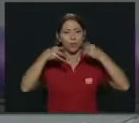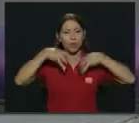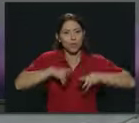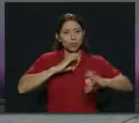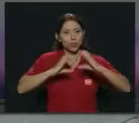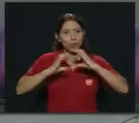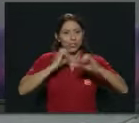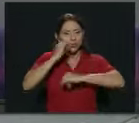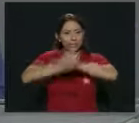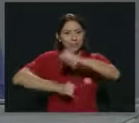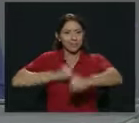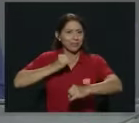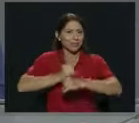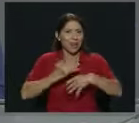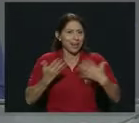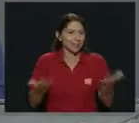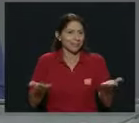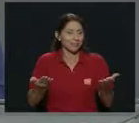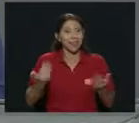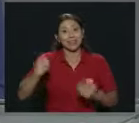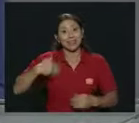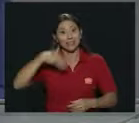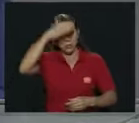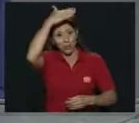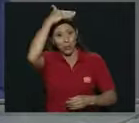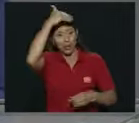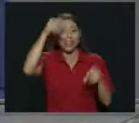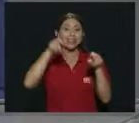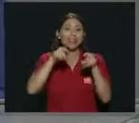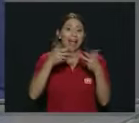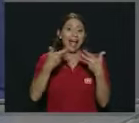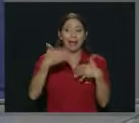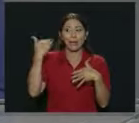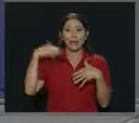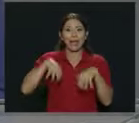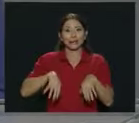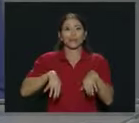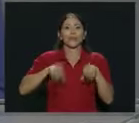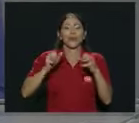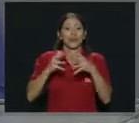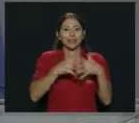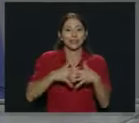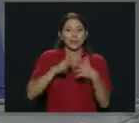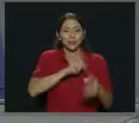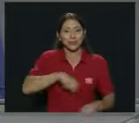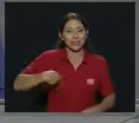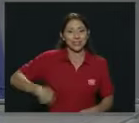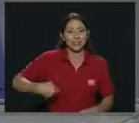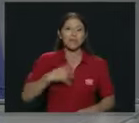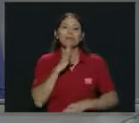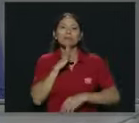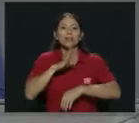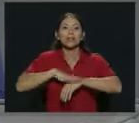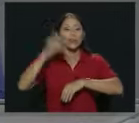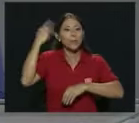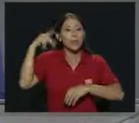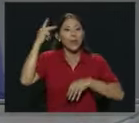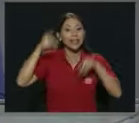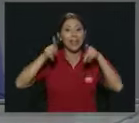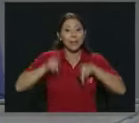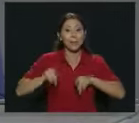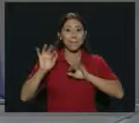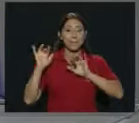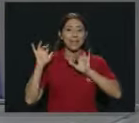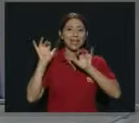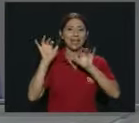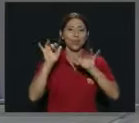comunicación internacionales desde que el señor Donald Trump asumió la presidencia de los Estados Unidos. Vamos a hablar sobre la política migratoria